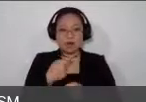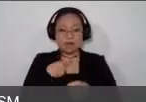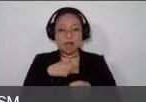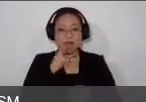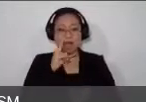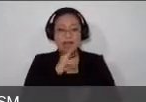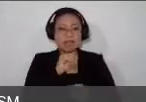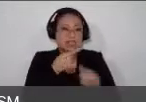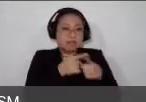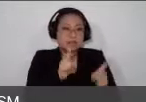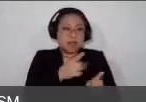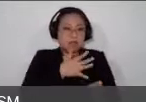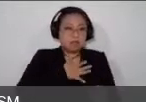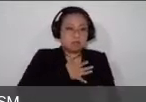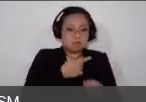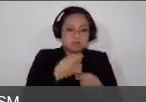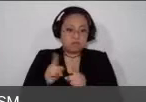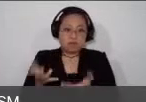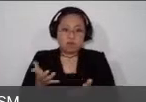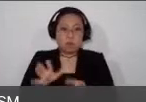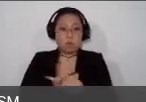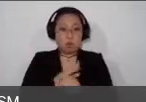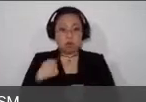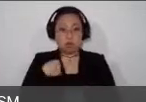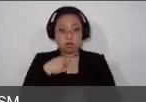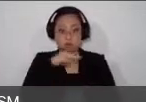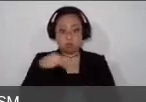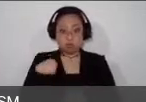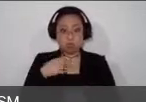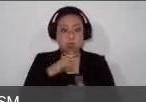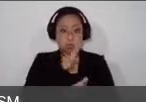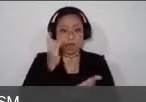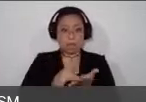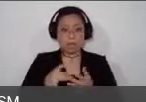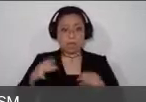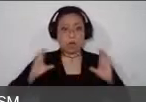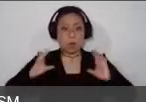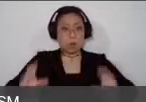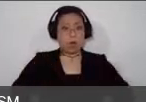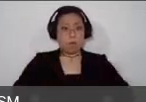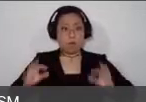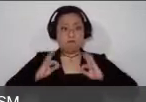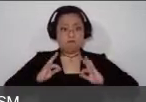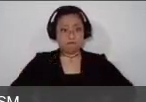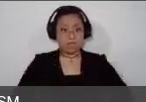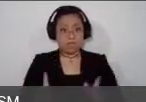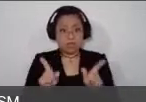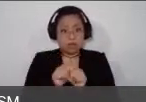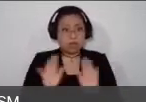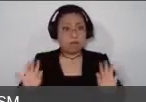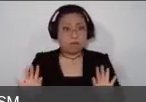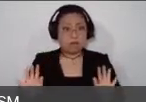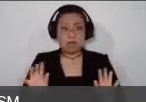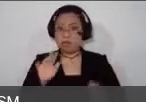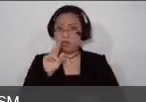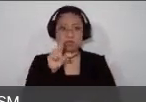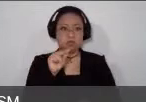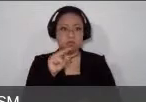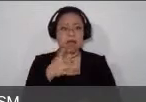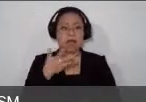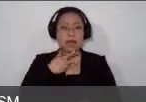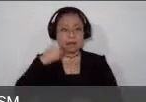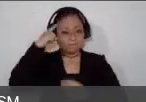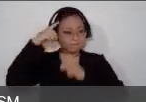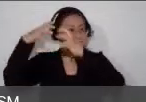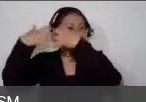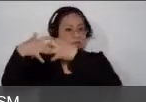nosotros somos más que un cuerpo físico somos ese cuerpo emocional el mental el espiritual pero solo tenemos